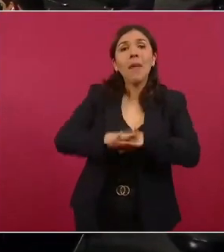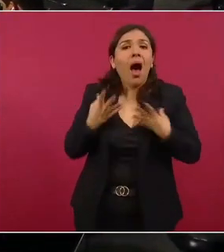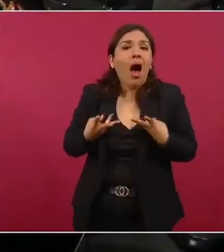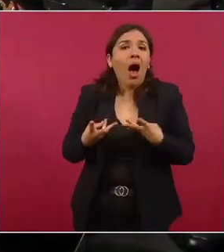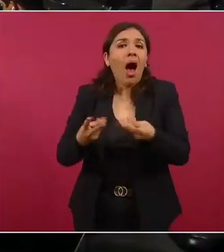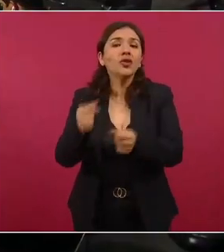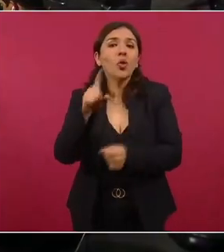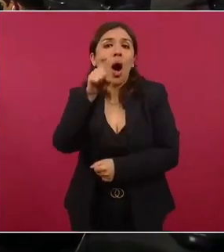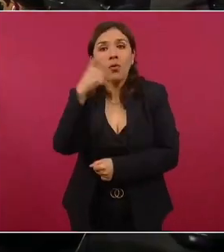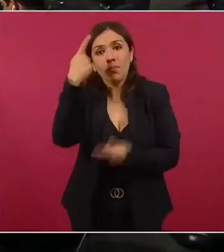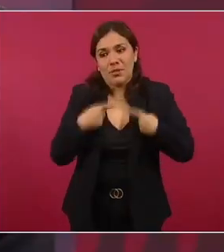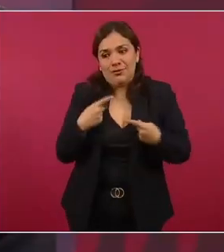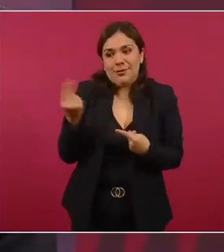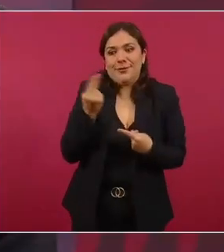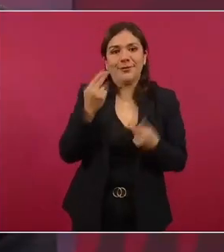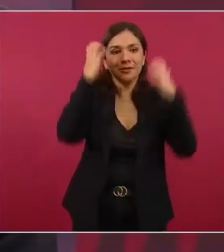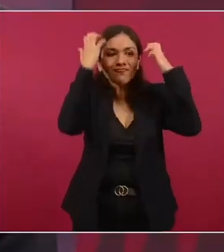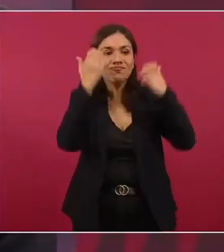para la población.